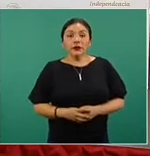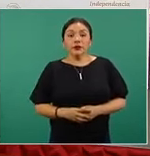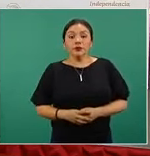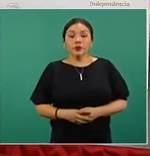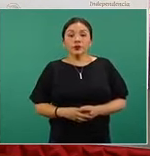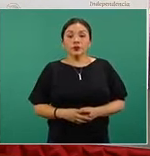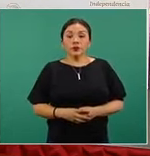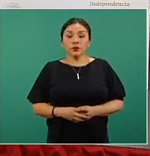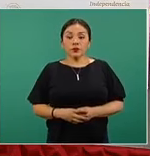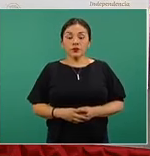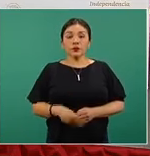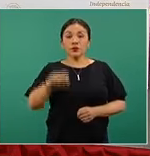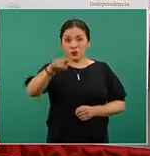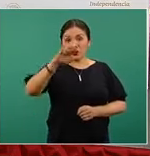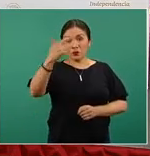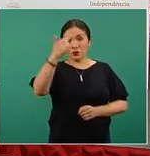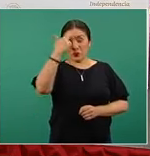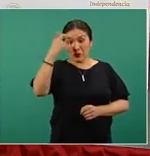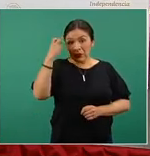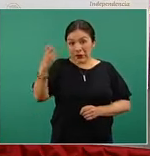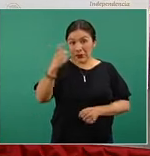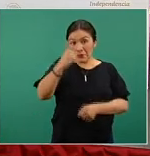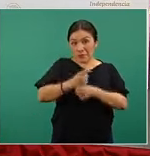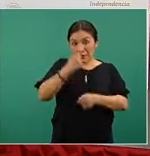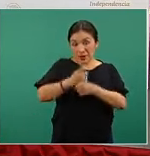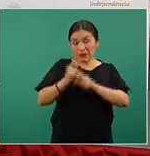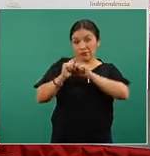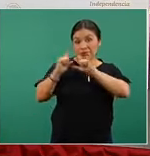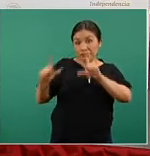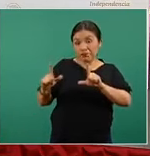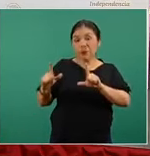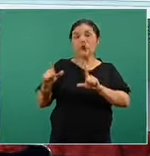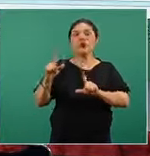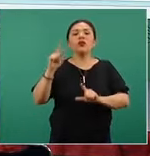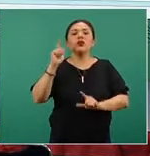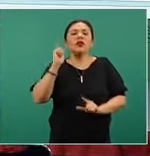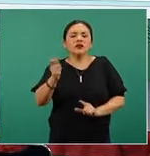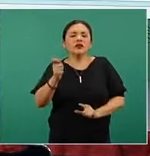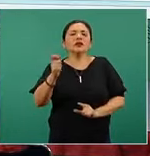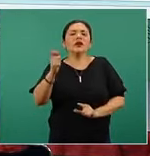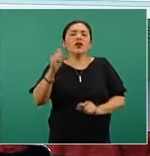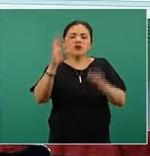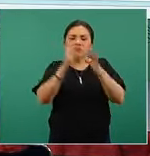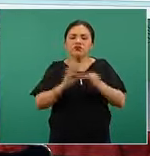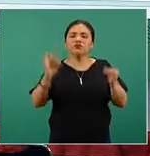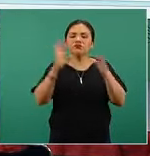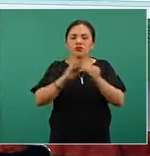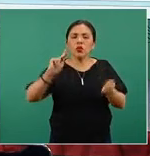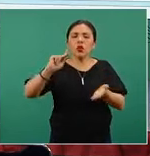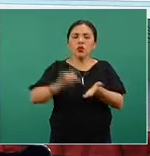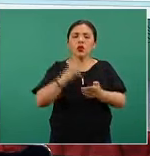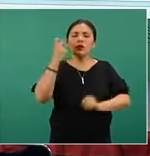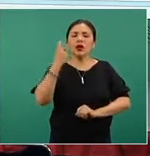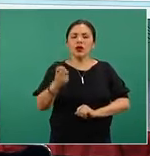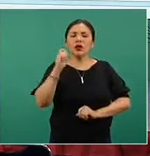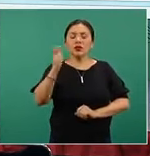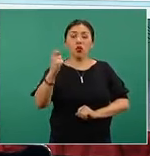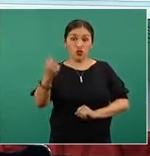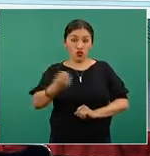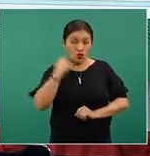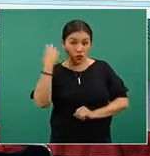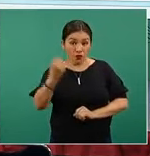recordemos pues que este primer parte quisiera enfatizar nuevamente que estas conferencias